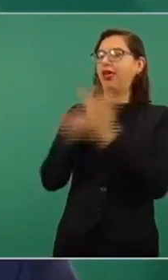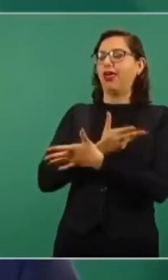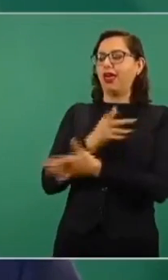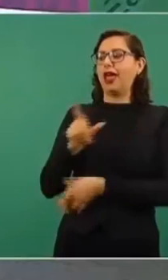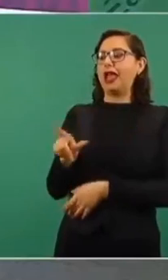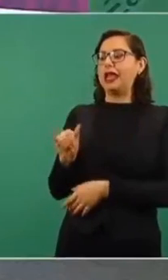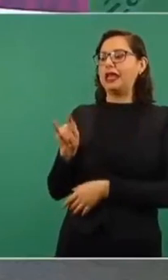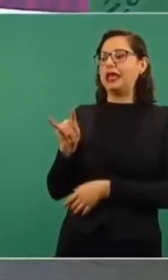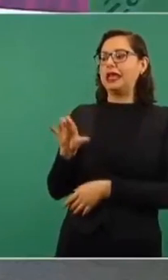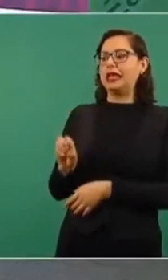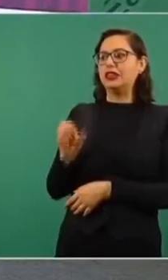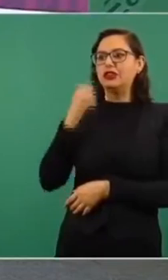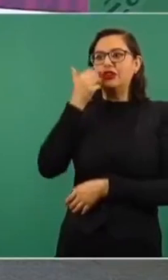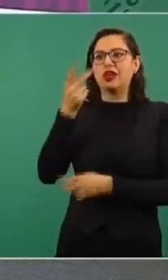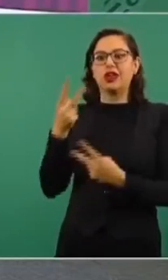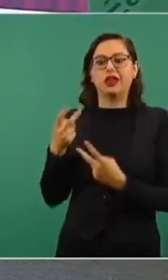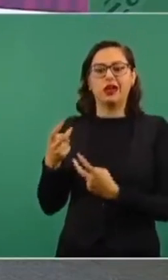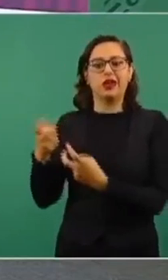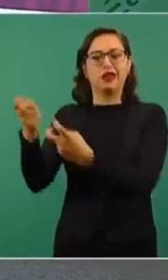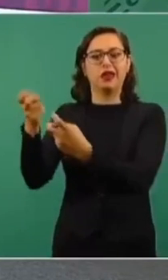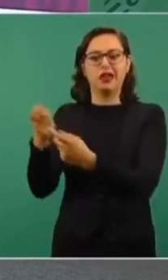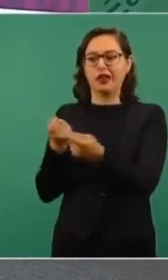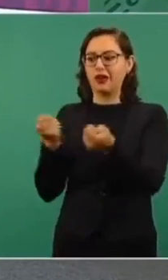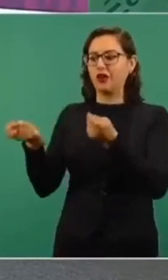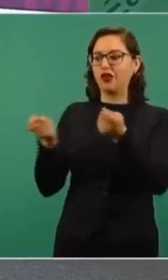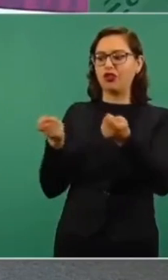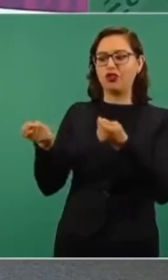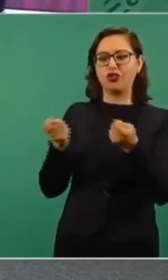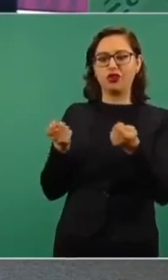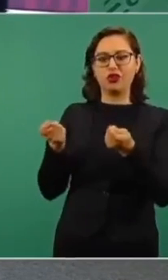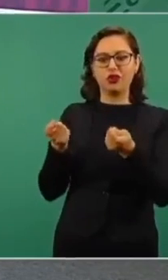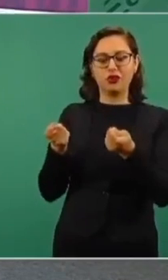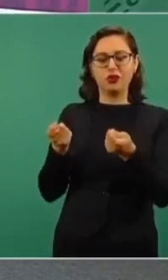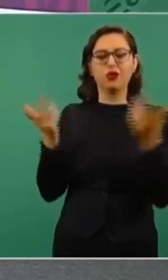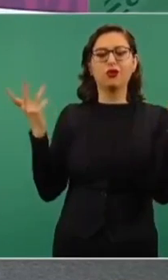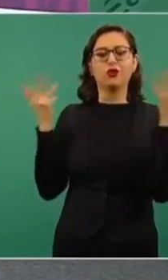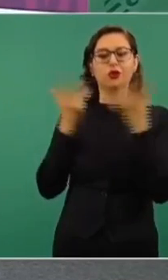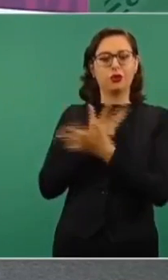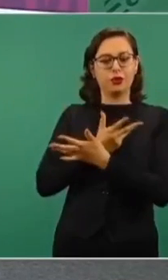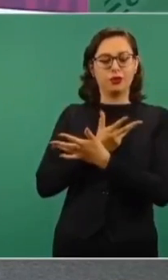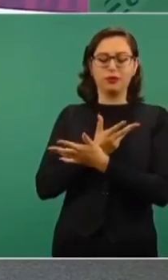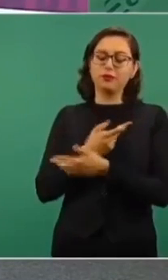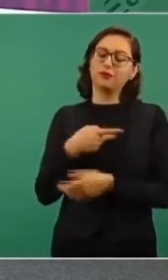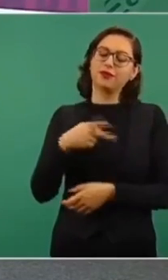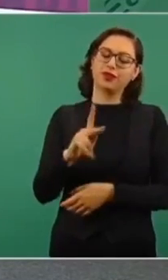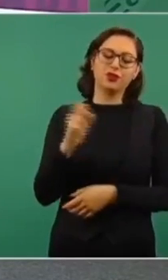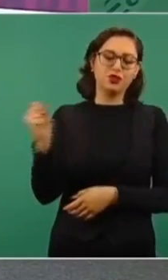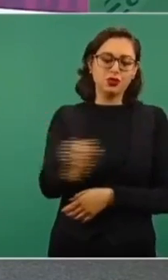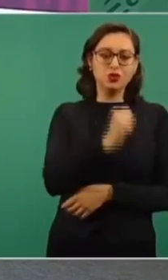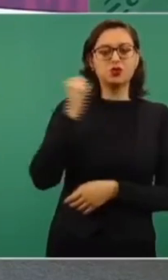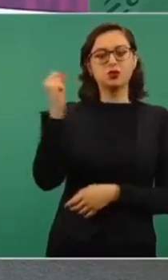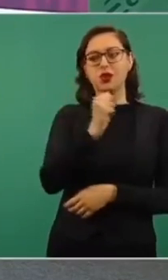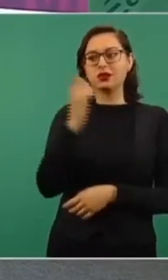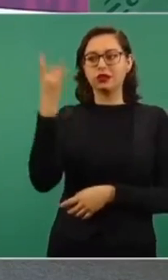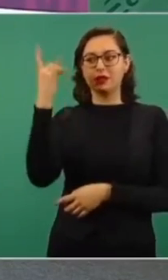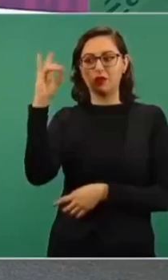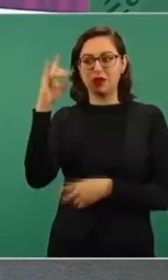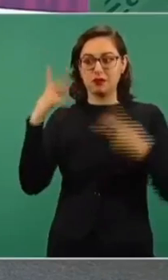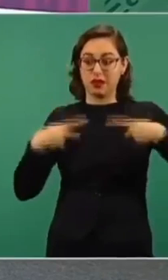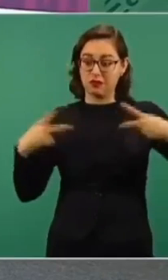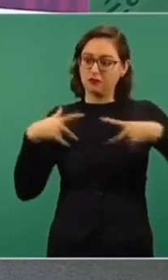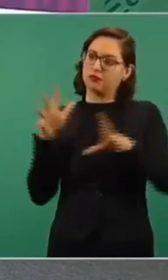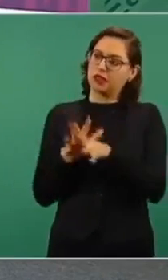litio boliviano, que felizmente con el retorno de la democracia en Bolivia el Estado